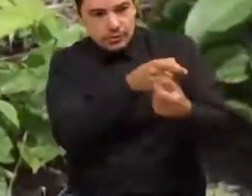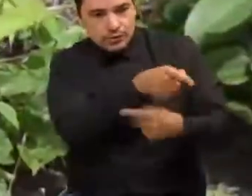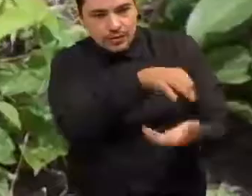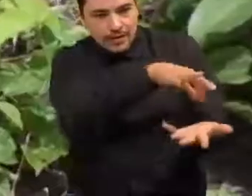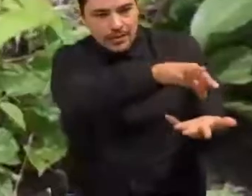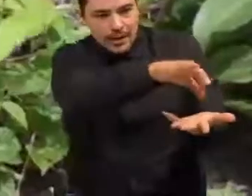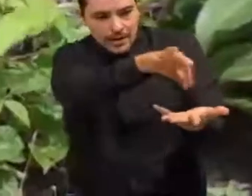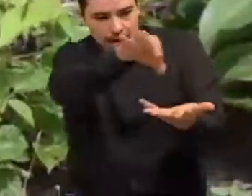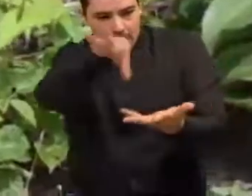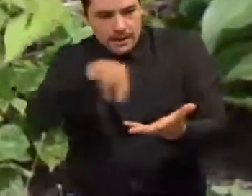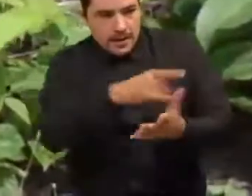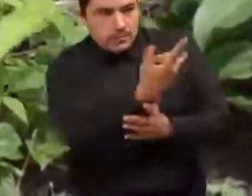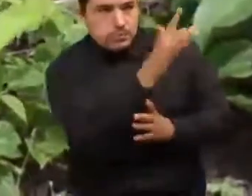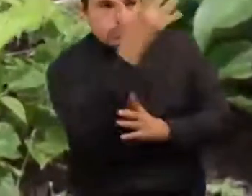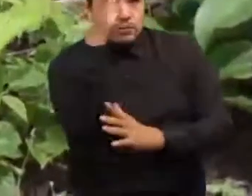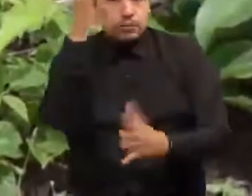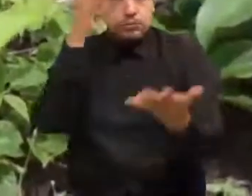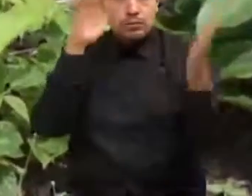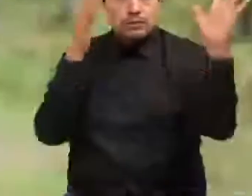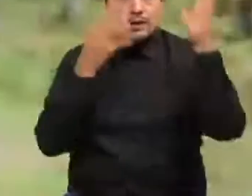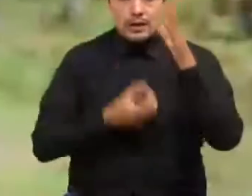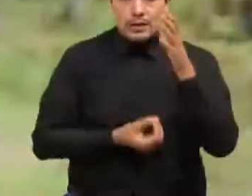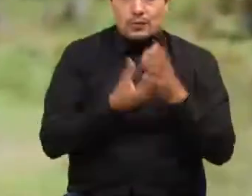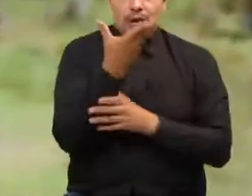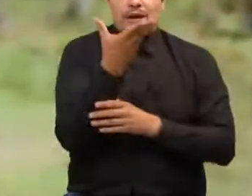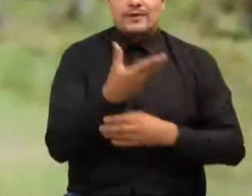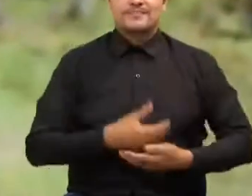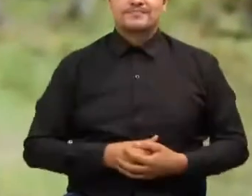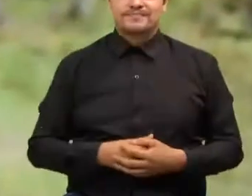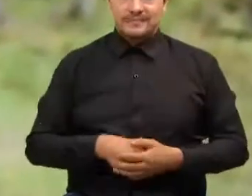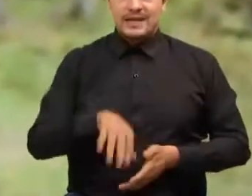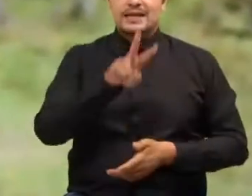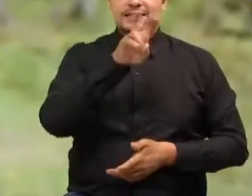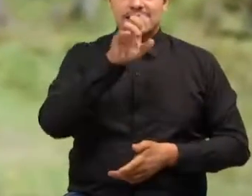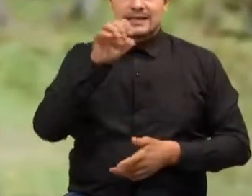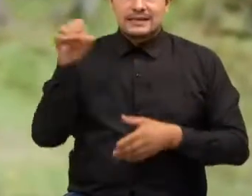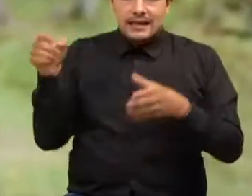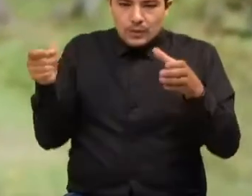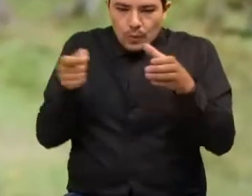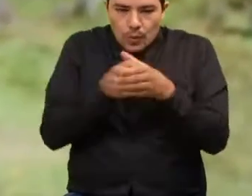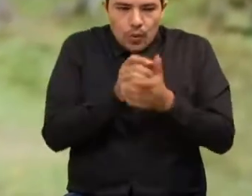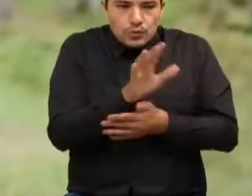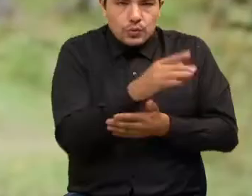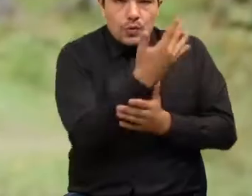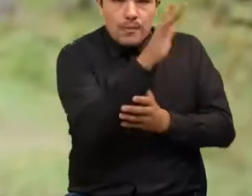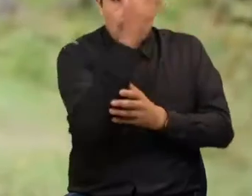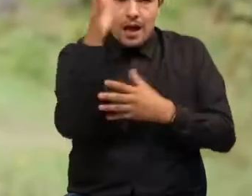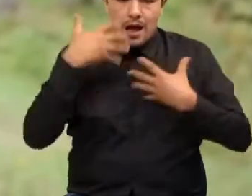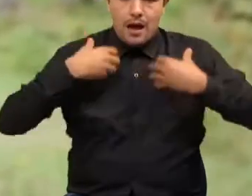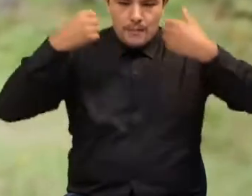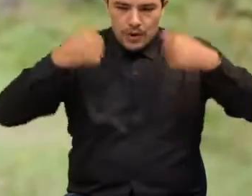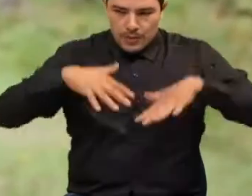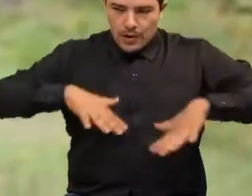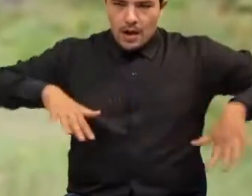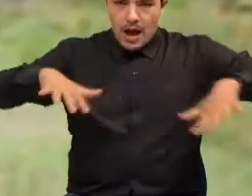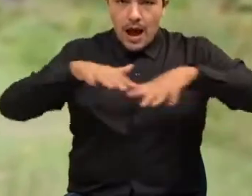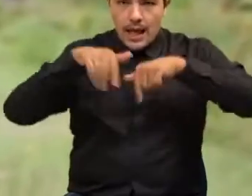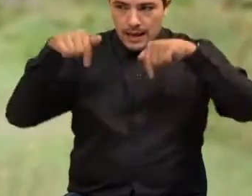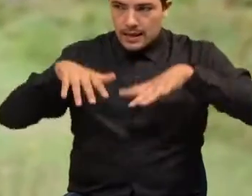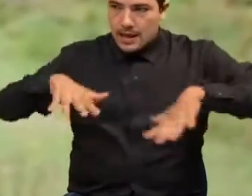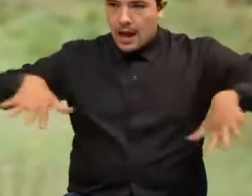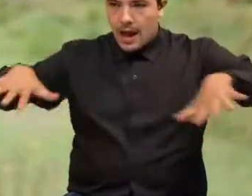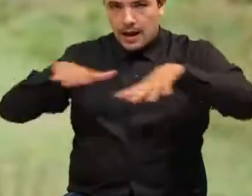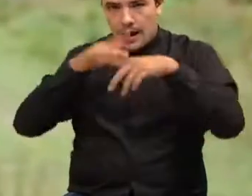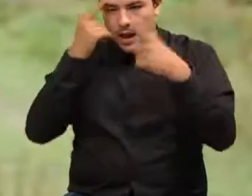la siembra de estos ejemplares. Vinculándonos con la siembra de 700 especies nativas en zonas estratégicas que alimentan